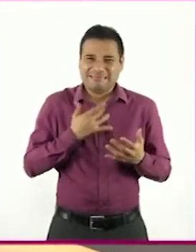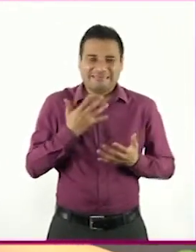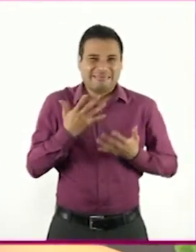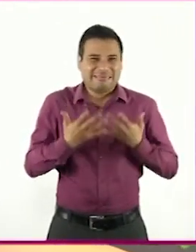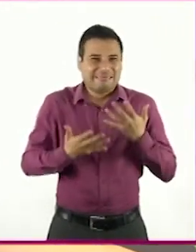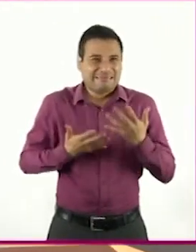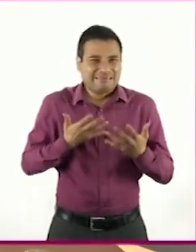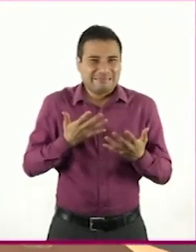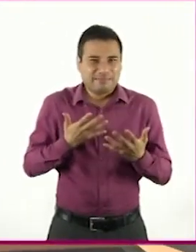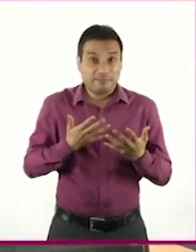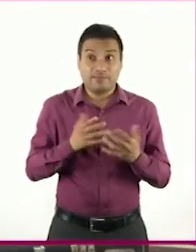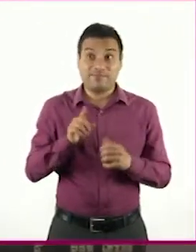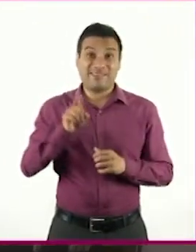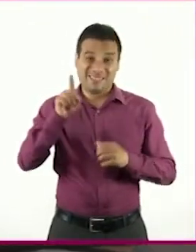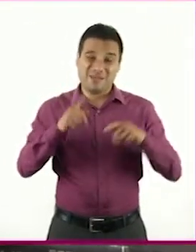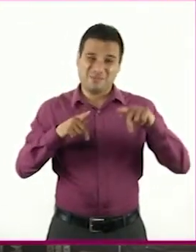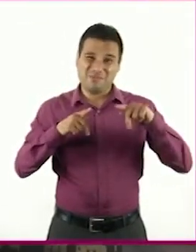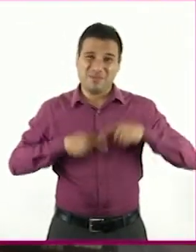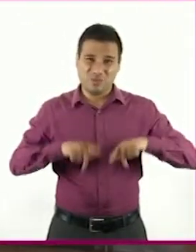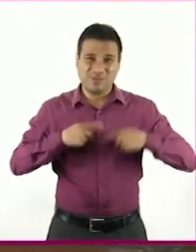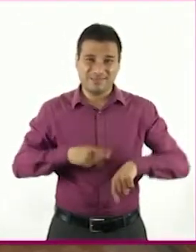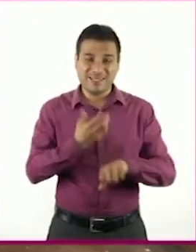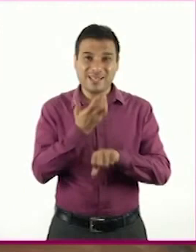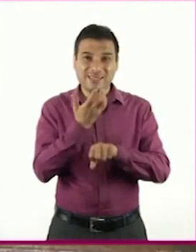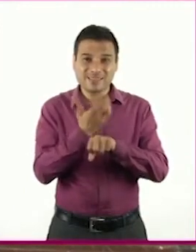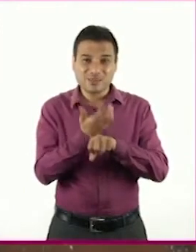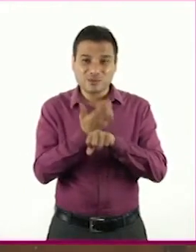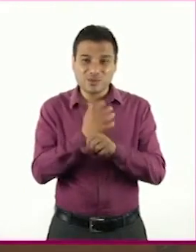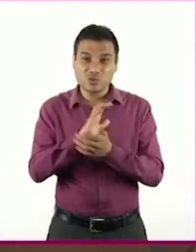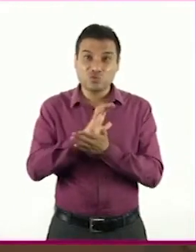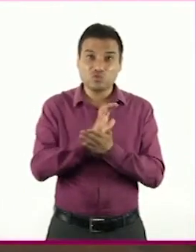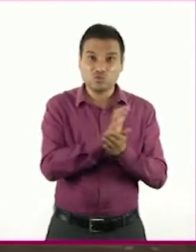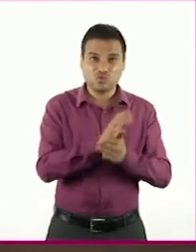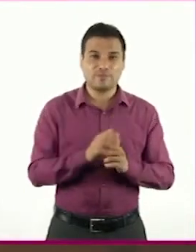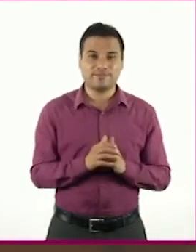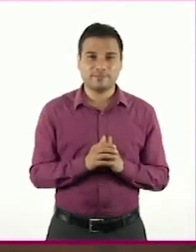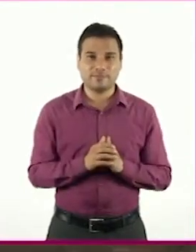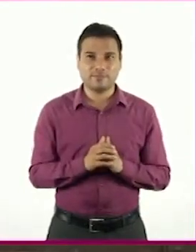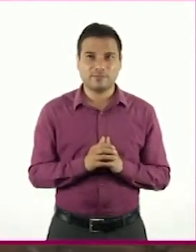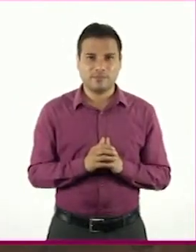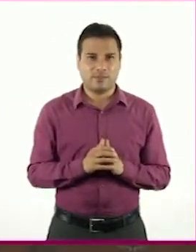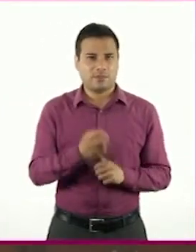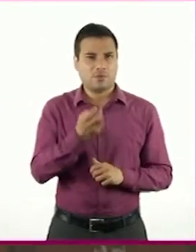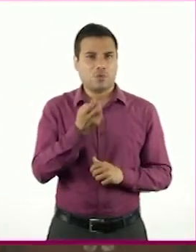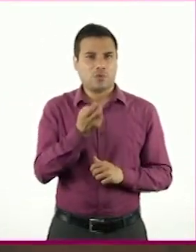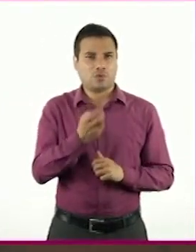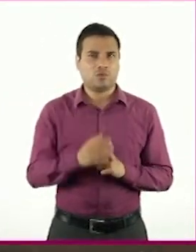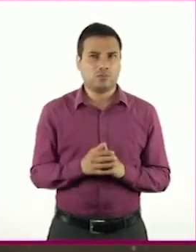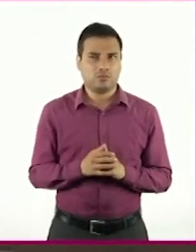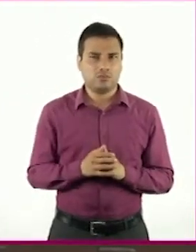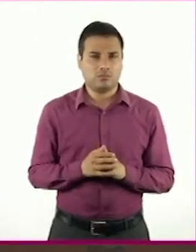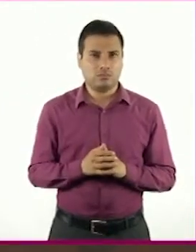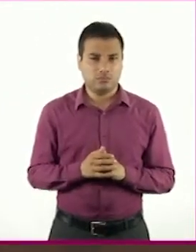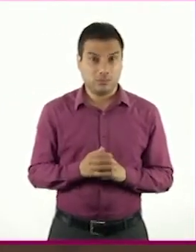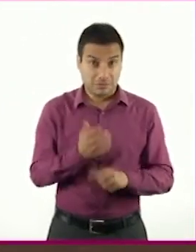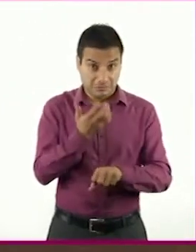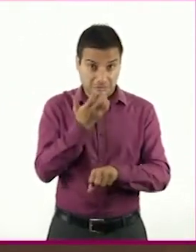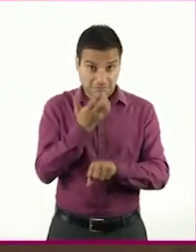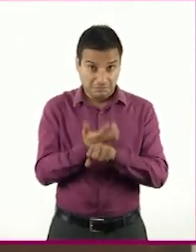son motivo de discriminación y racismo, pero sorpresivamente, esto no se restringe solo a los Estados Unidos de